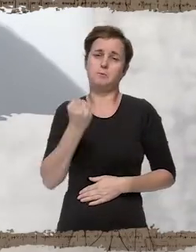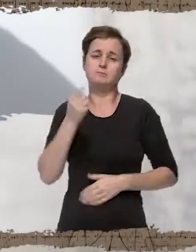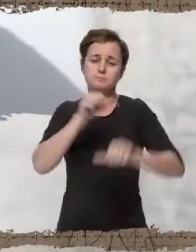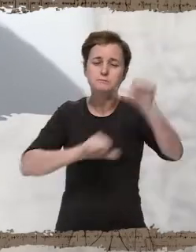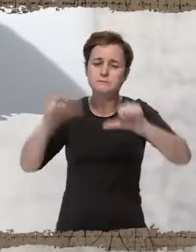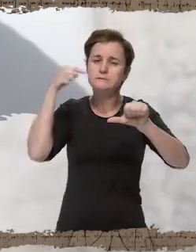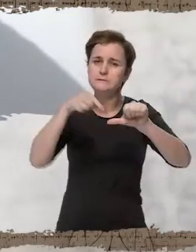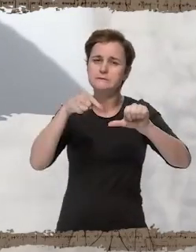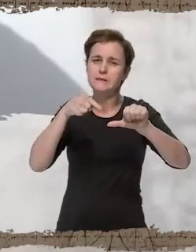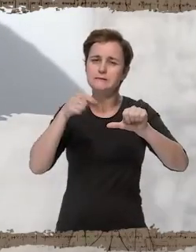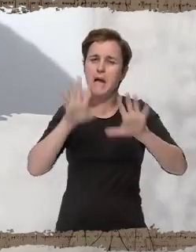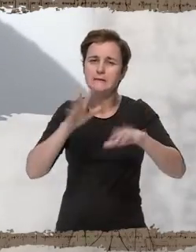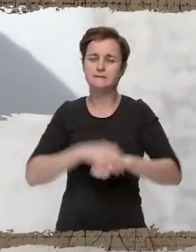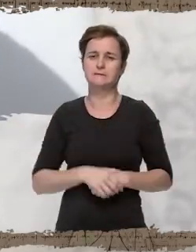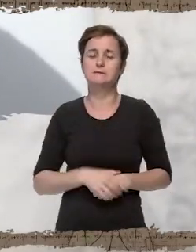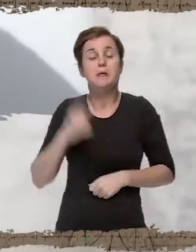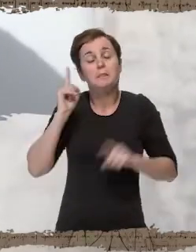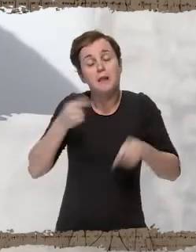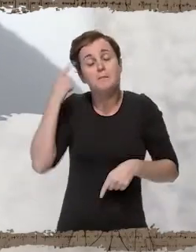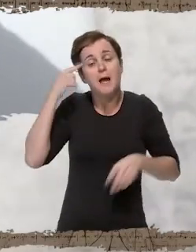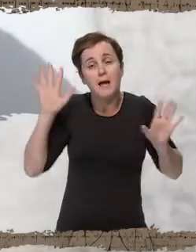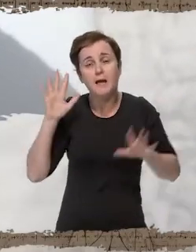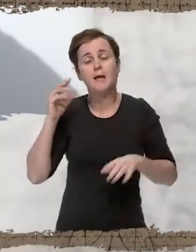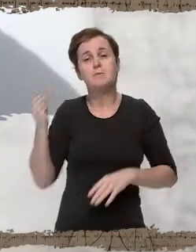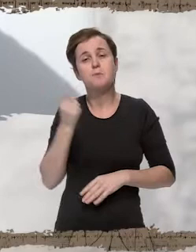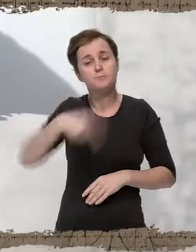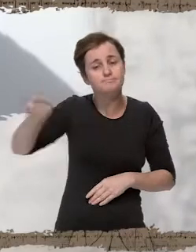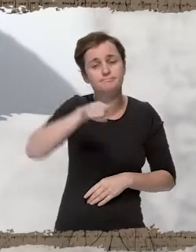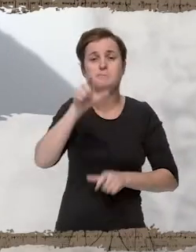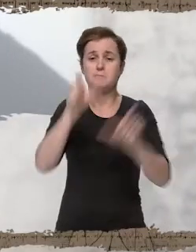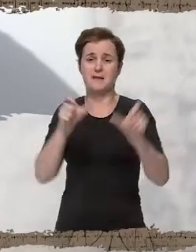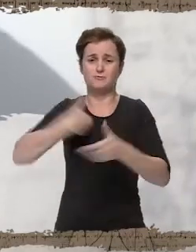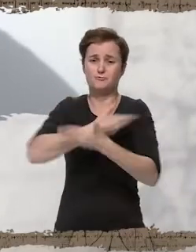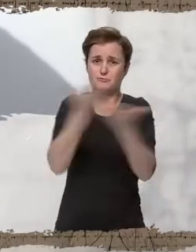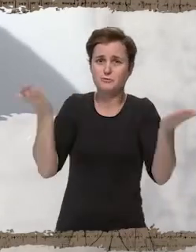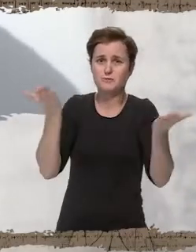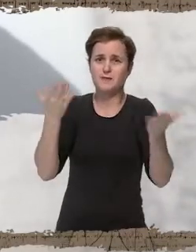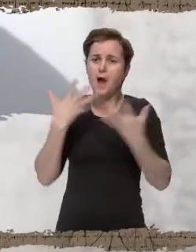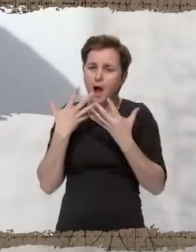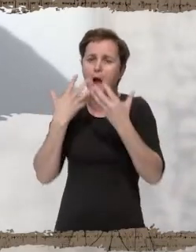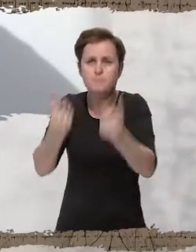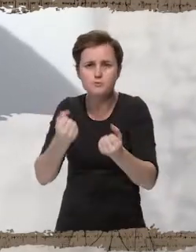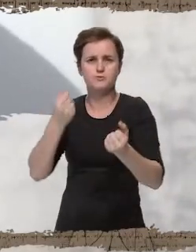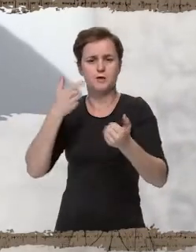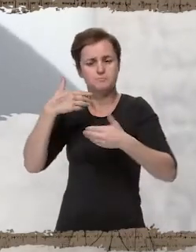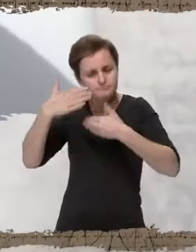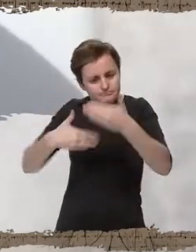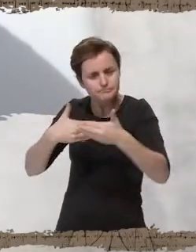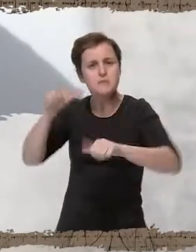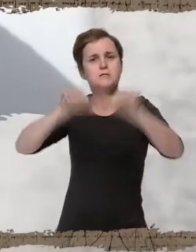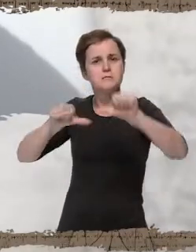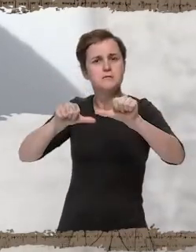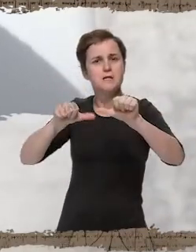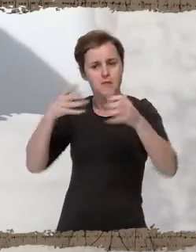importancia que tiene la ciencia está en eso y creo que también es importante que nosotros como sociedad apoyemos en todo momento a